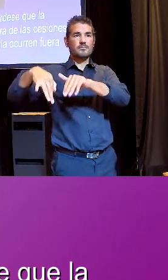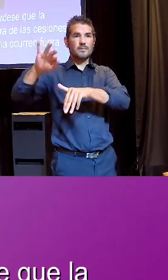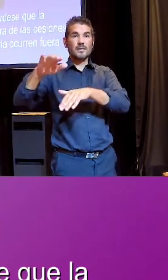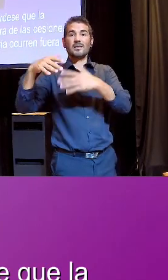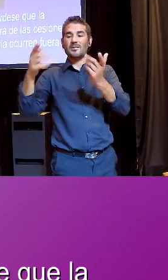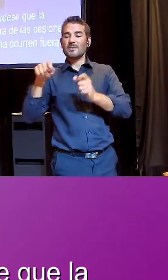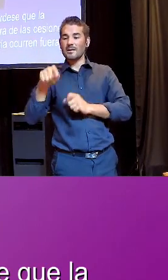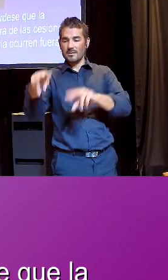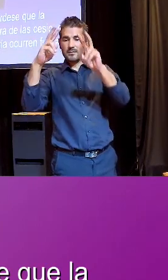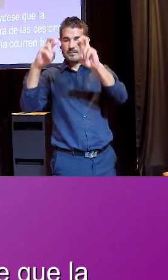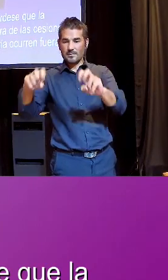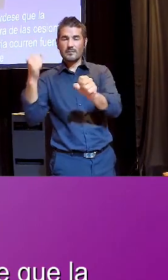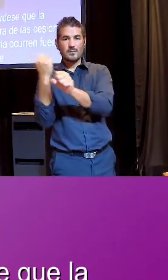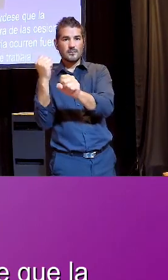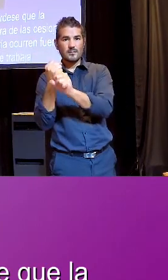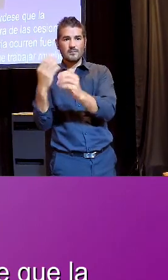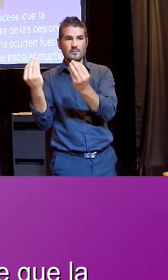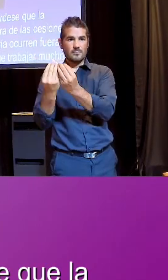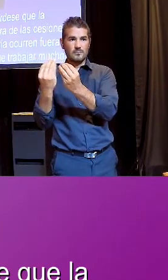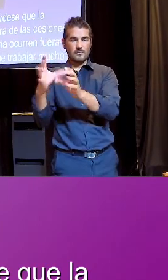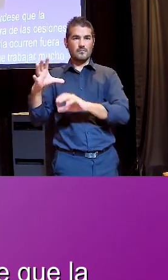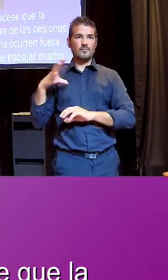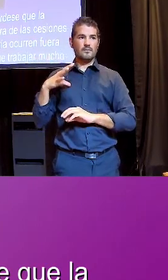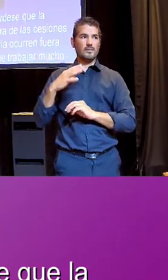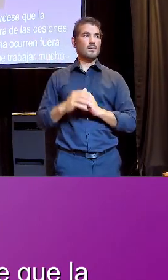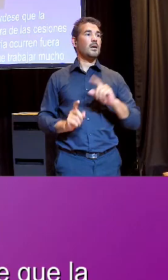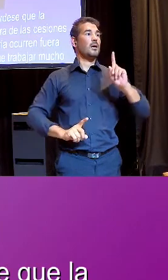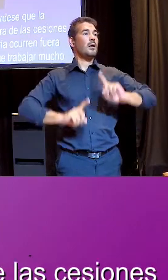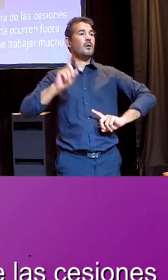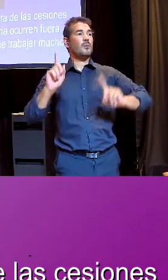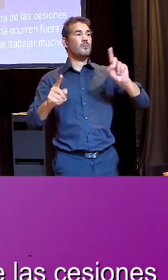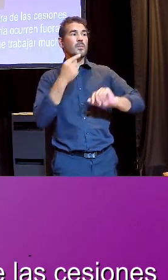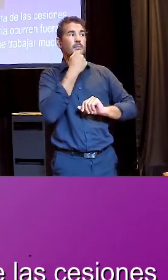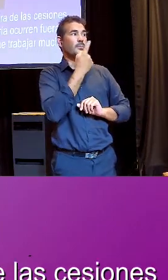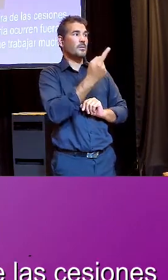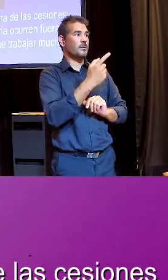tenemos que trabajar mucho. ¿Alguna más?